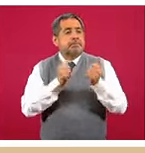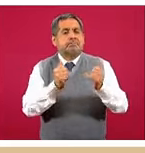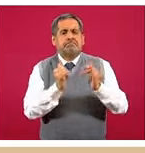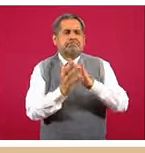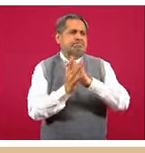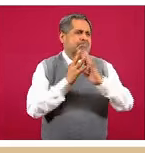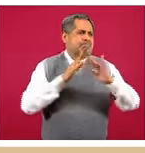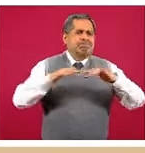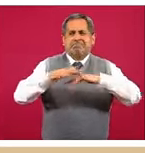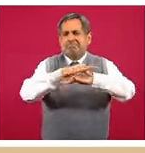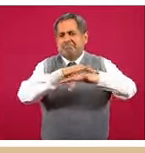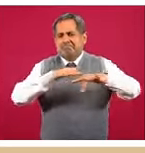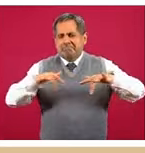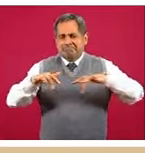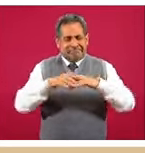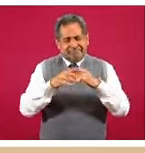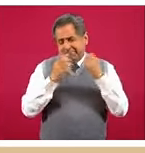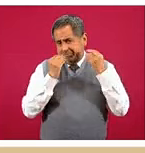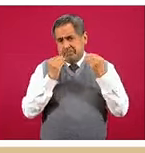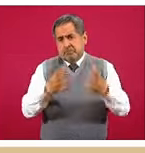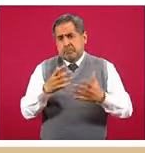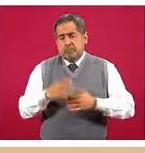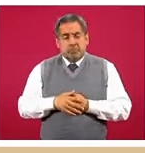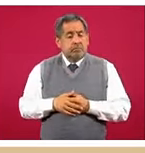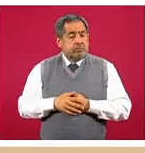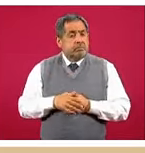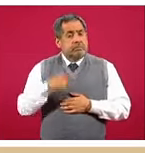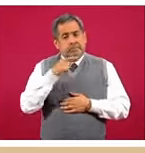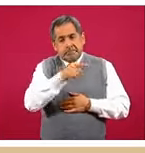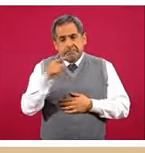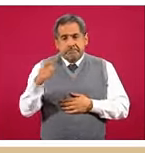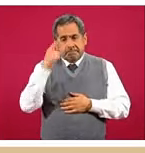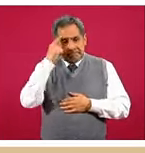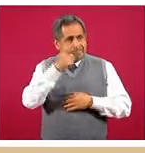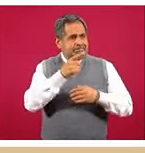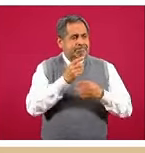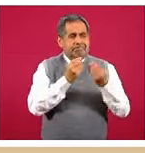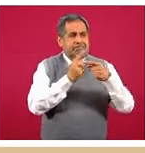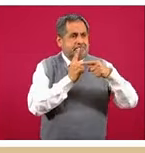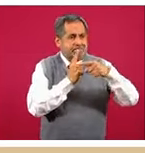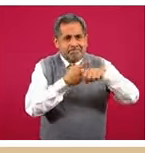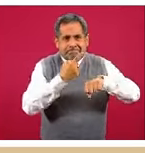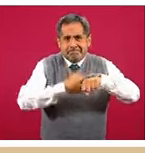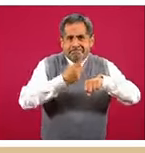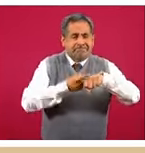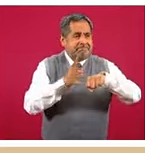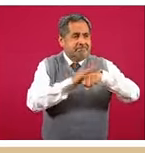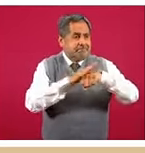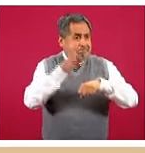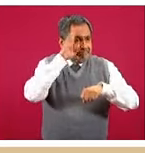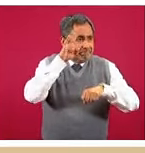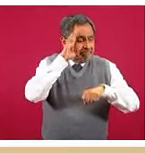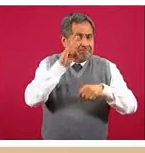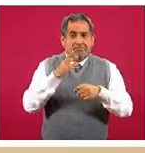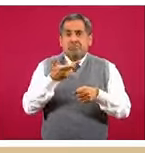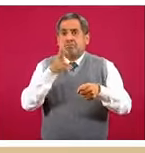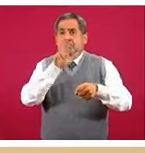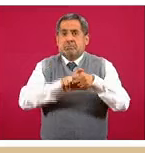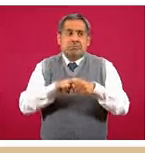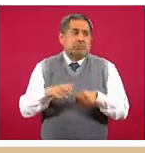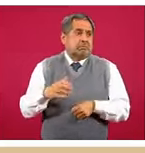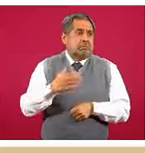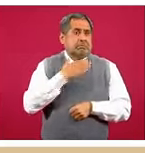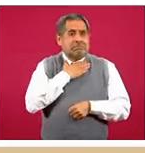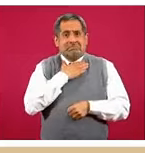virus muy importante, actividades muy altas, positividades altas, incidencias altas, hospitales con